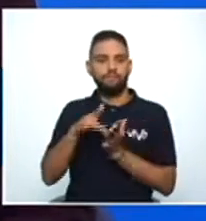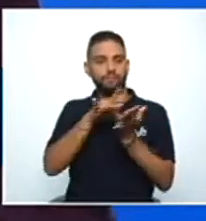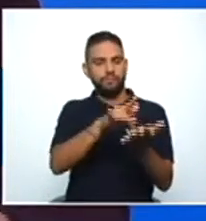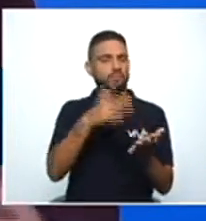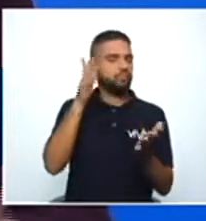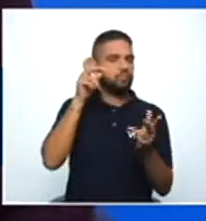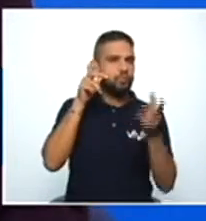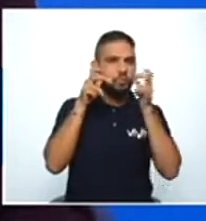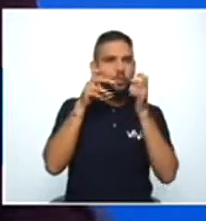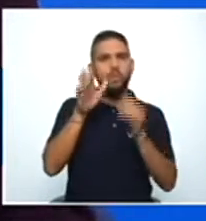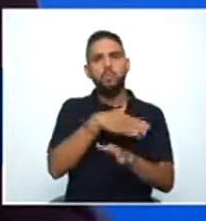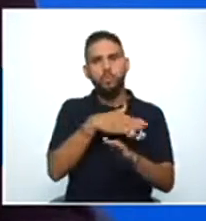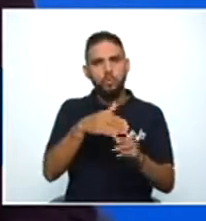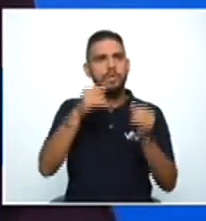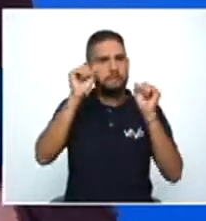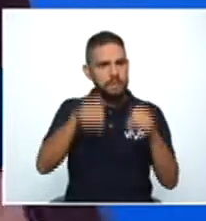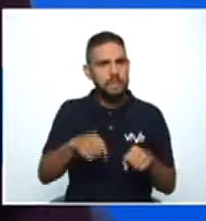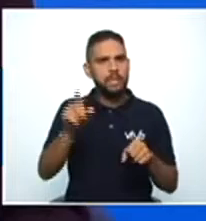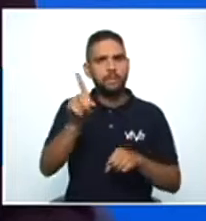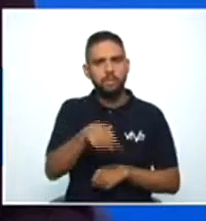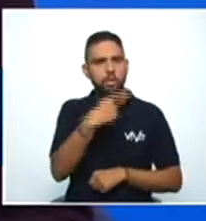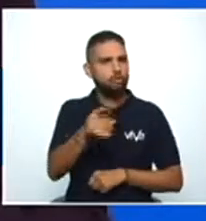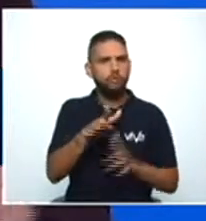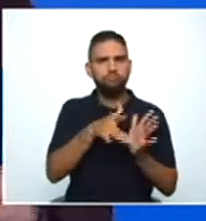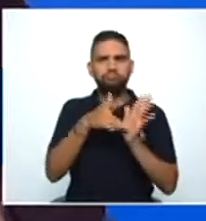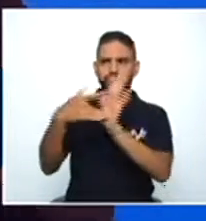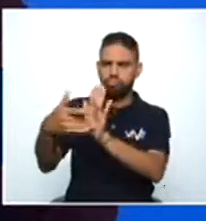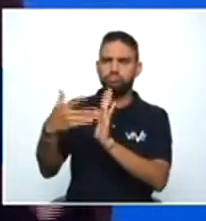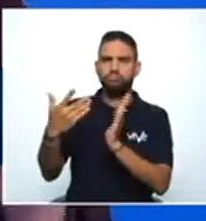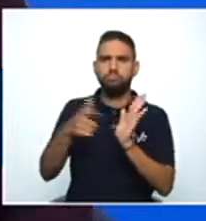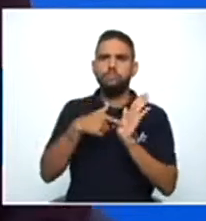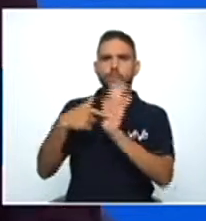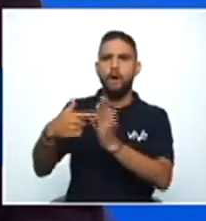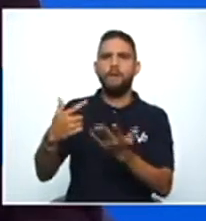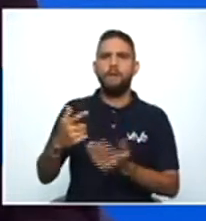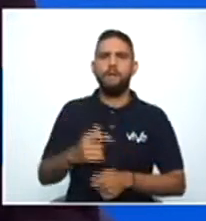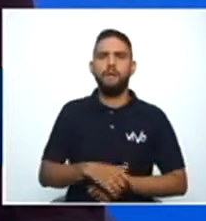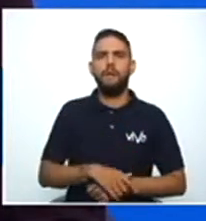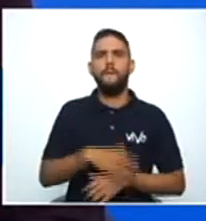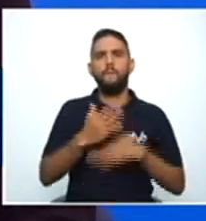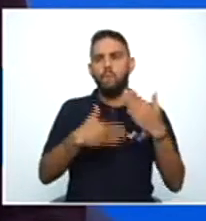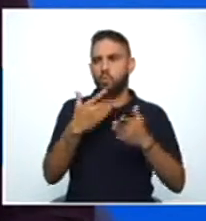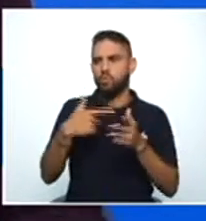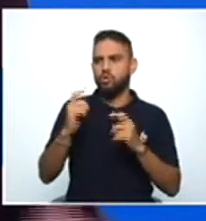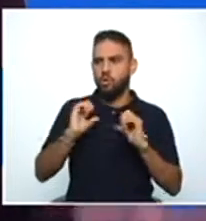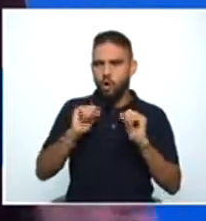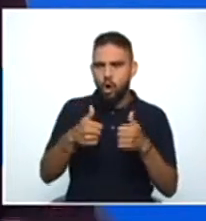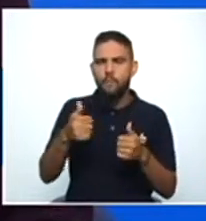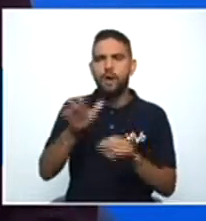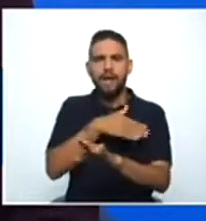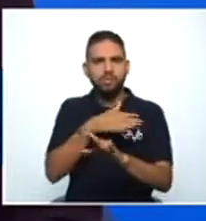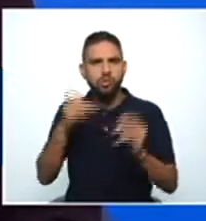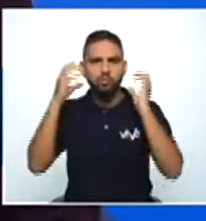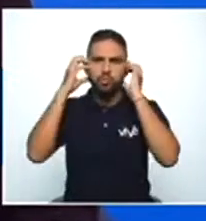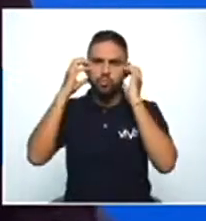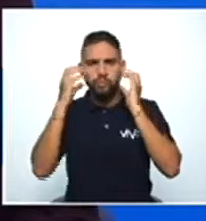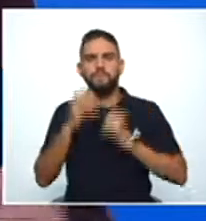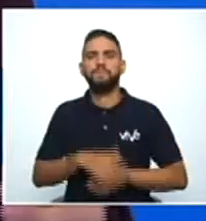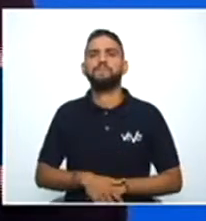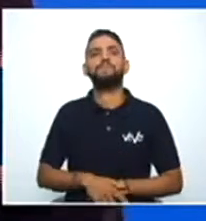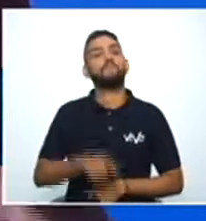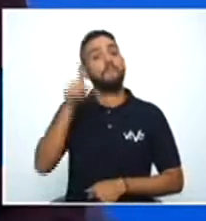contenidos y decide si la obra se puede publicar por el cendi si se puede activar lo que sería el mecanismo de producción del disco asimismo también hacemos